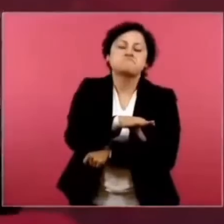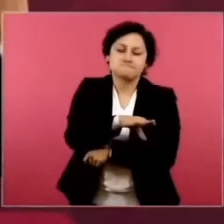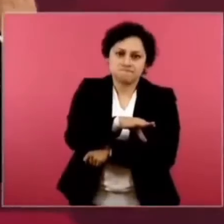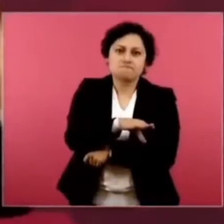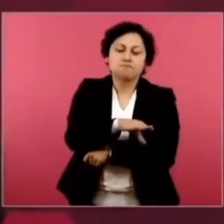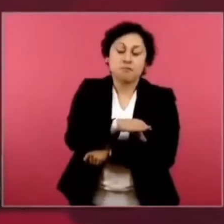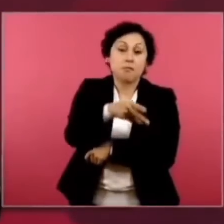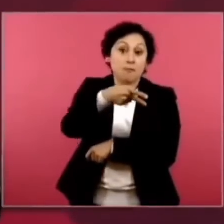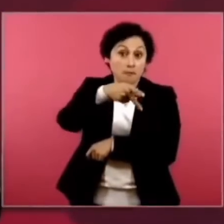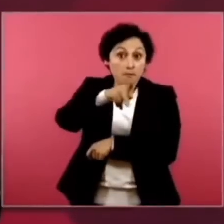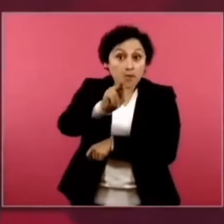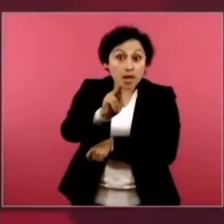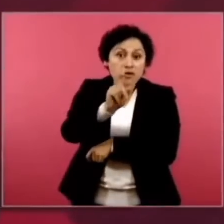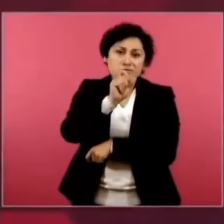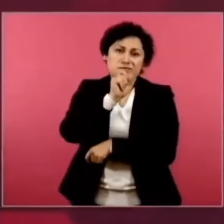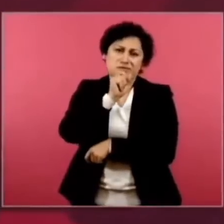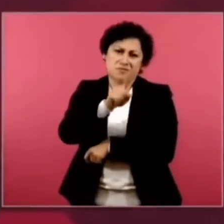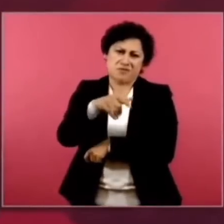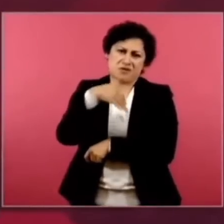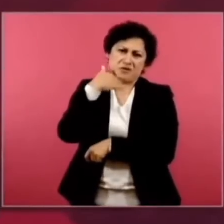que se libera